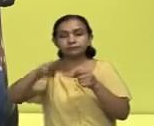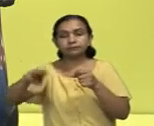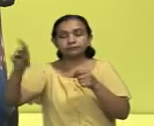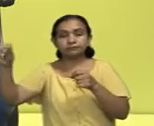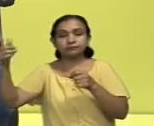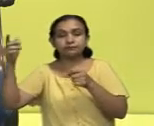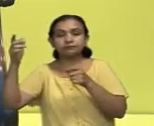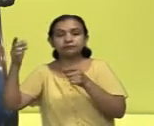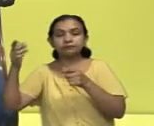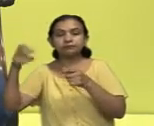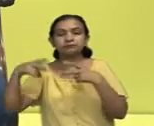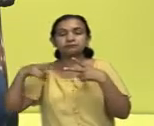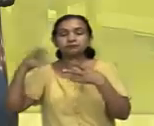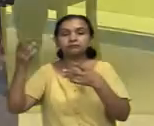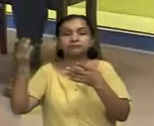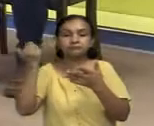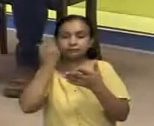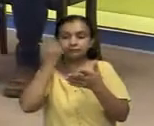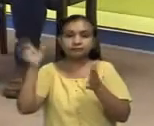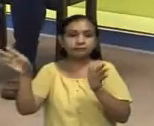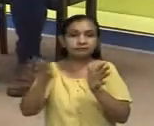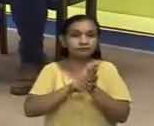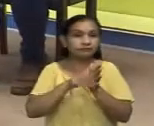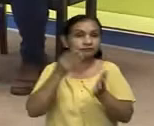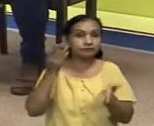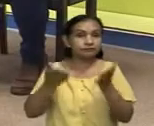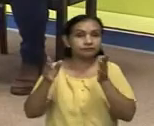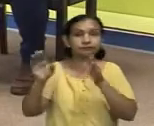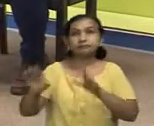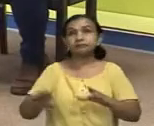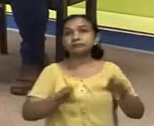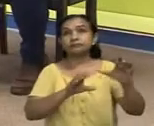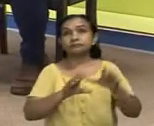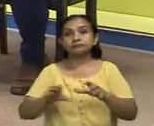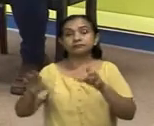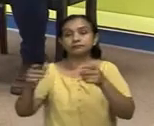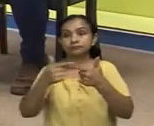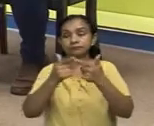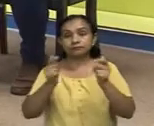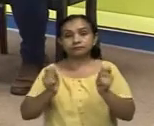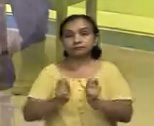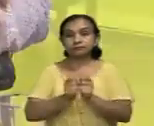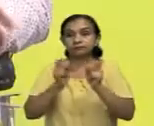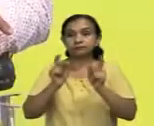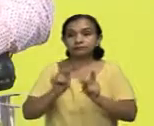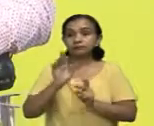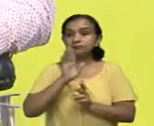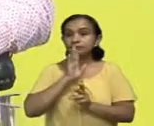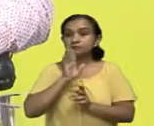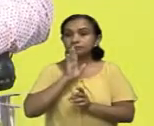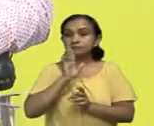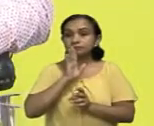Claro, claro. Ahora, doctor, ¿qué acciones debe tomar la comunidad? Ya hablamos de que